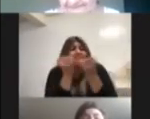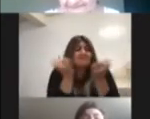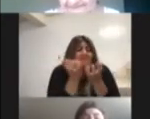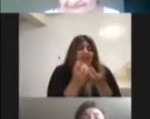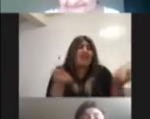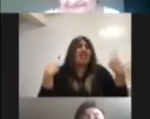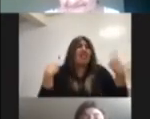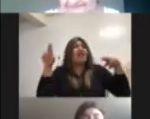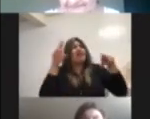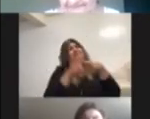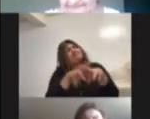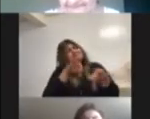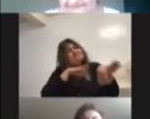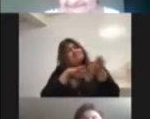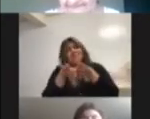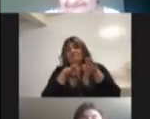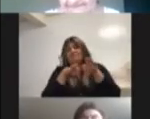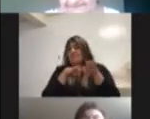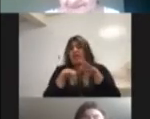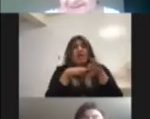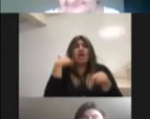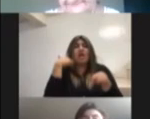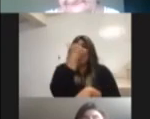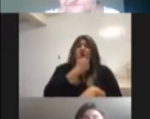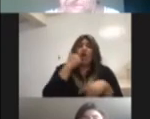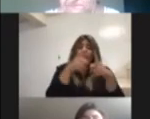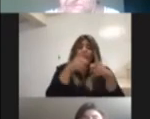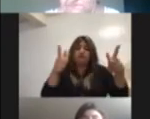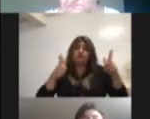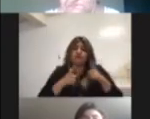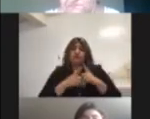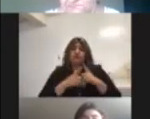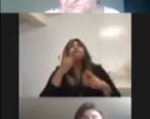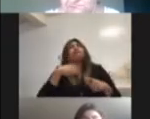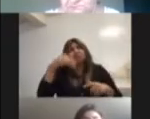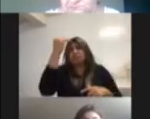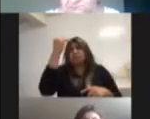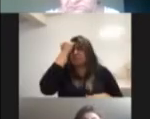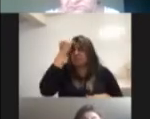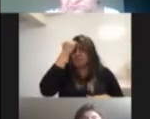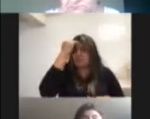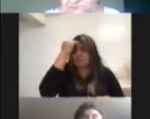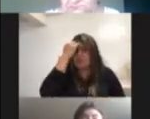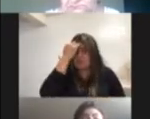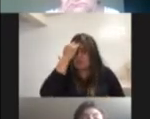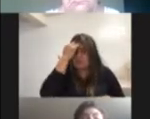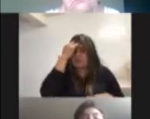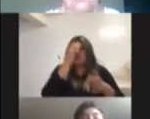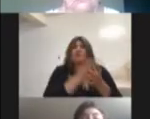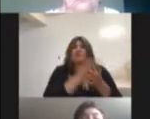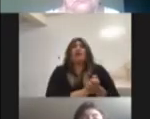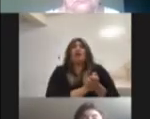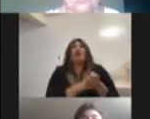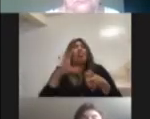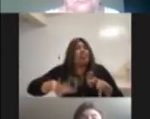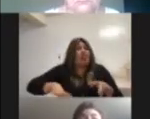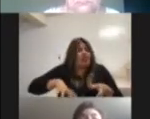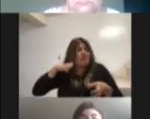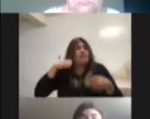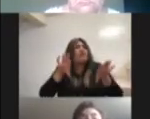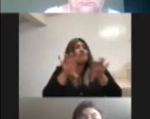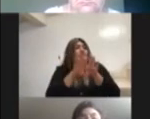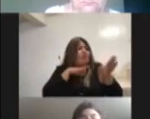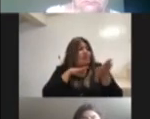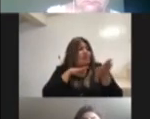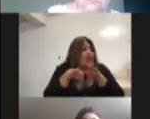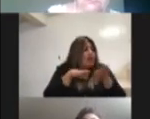grupo 2 trimestres. Por lo tanto, ya conocen cuáles son las fortalezas y ya conocen dónde están los puntos